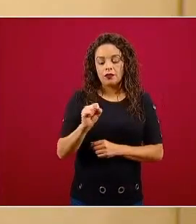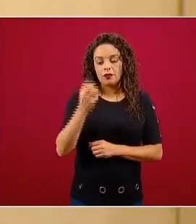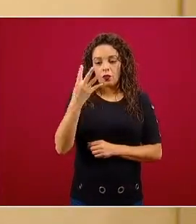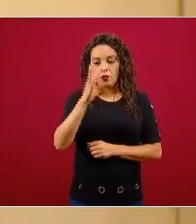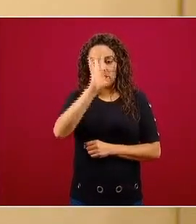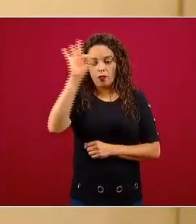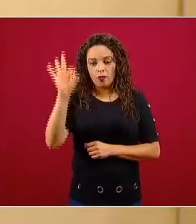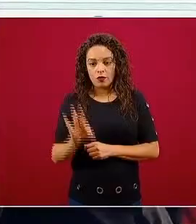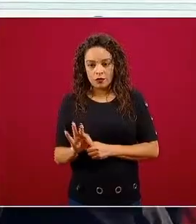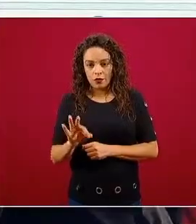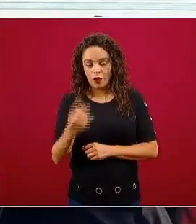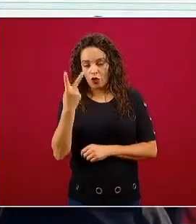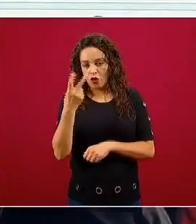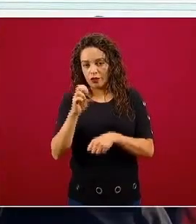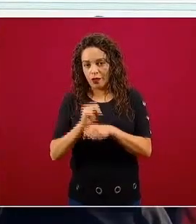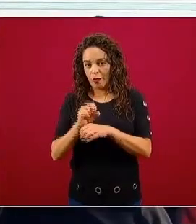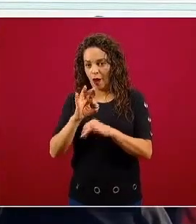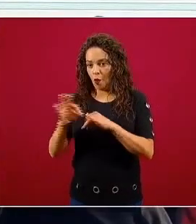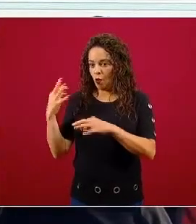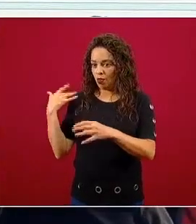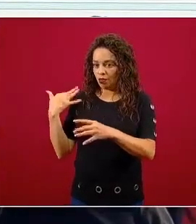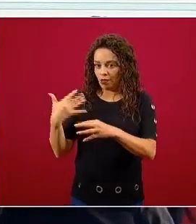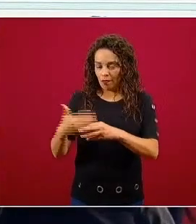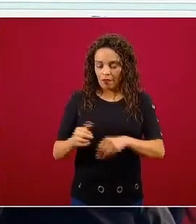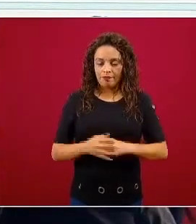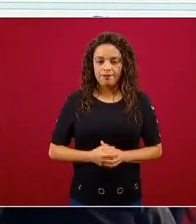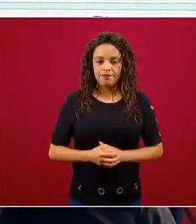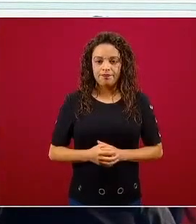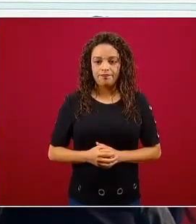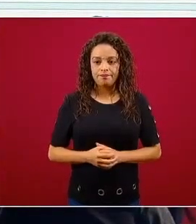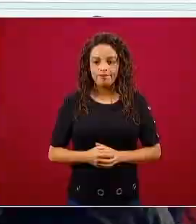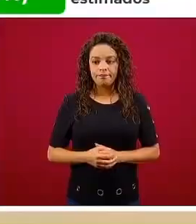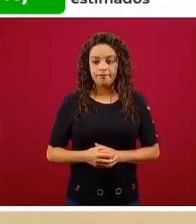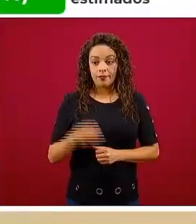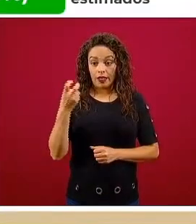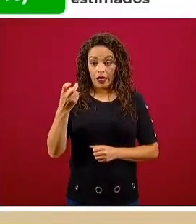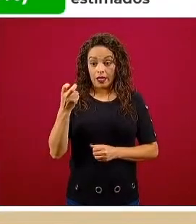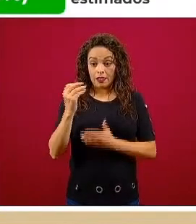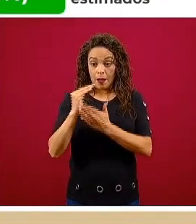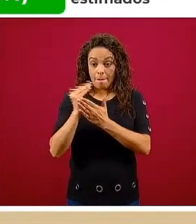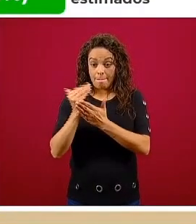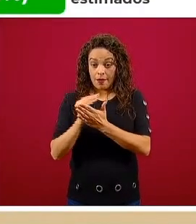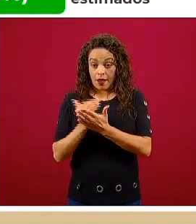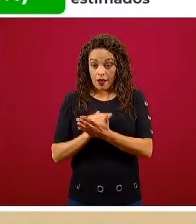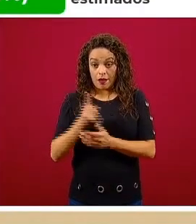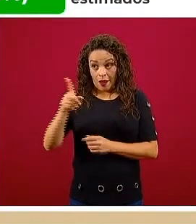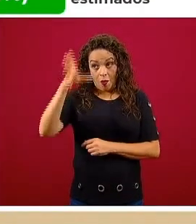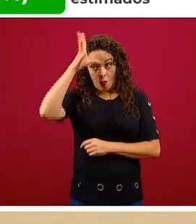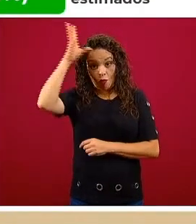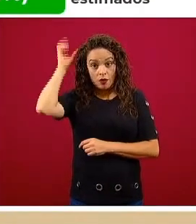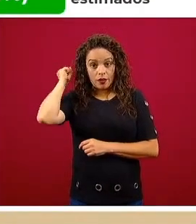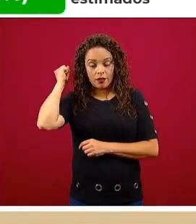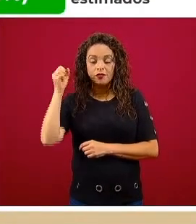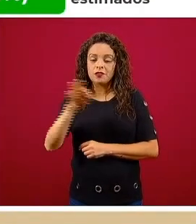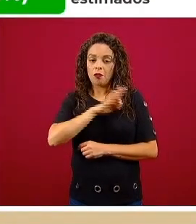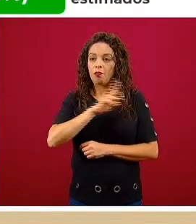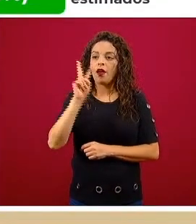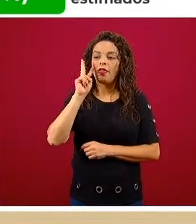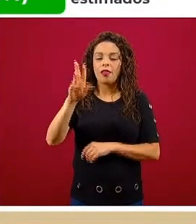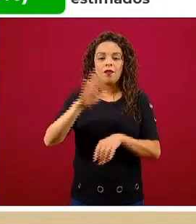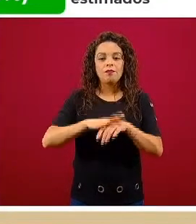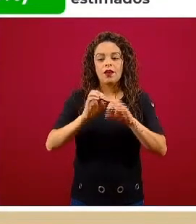últimas 2 semanas. Este descenso importante que ha tenido Morelos en las últimas semanas precisamente se refleja en el